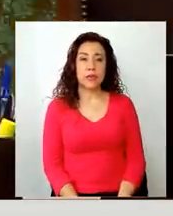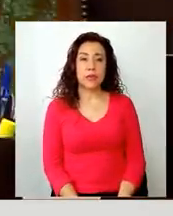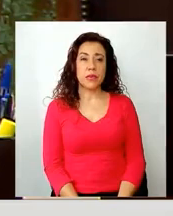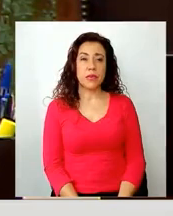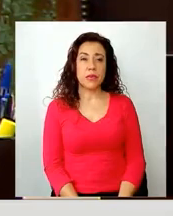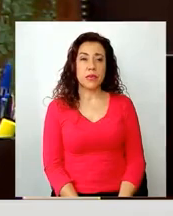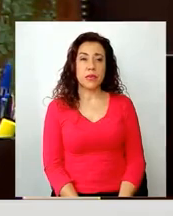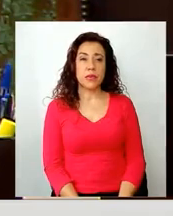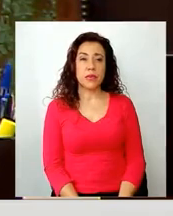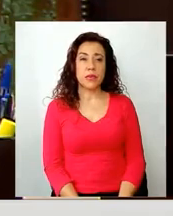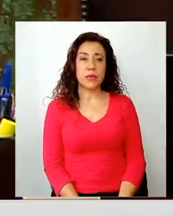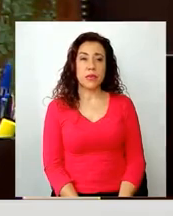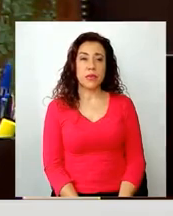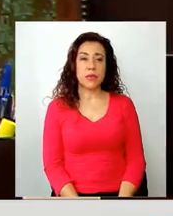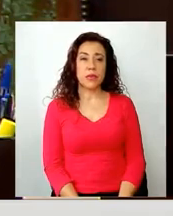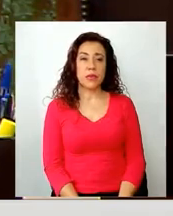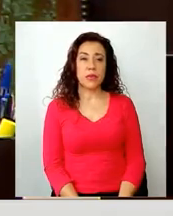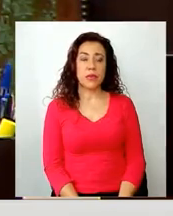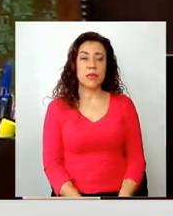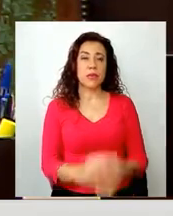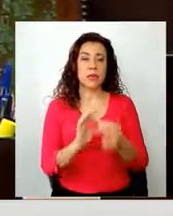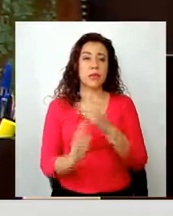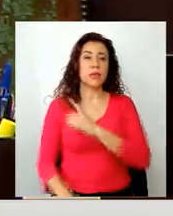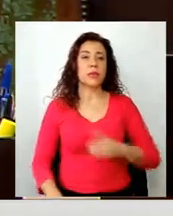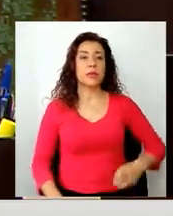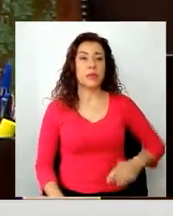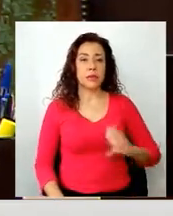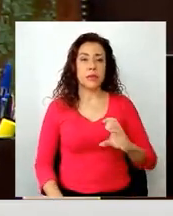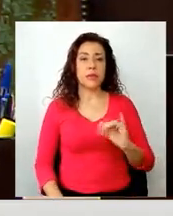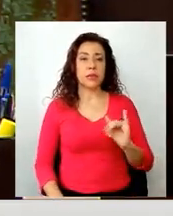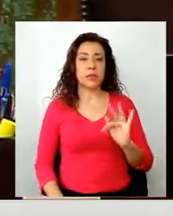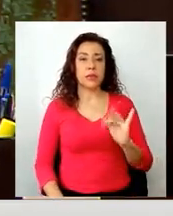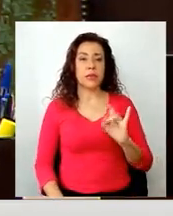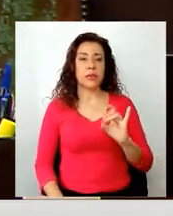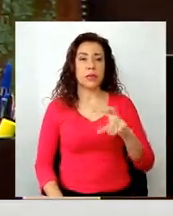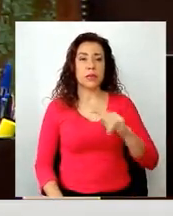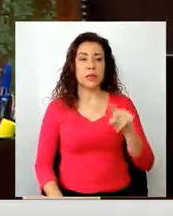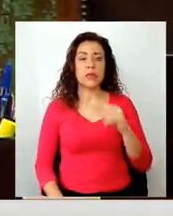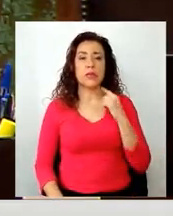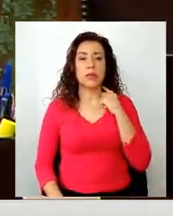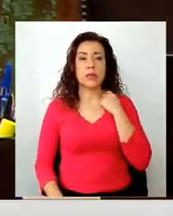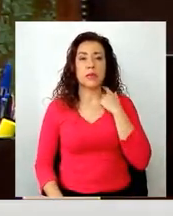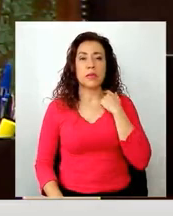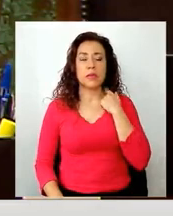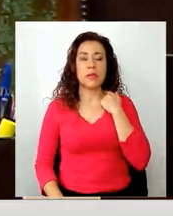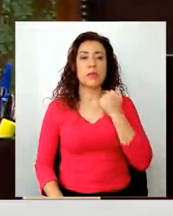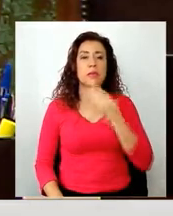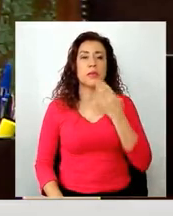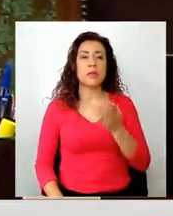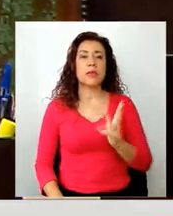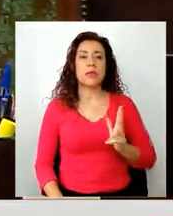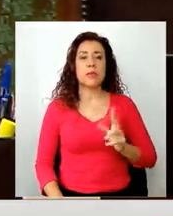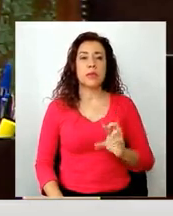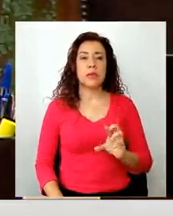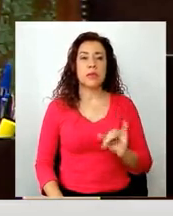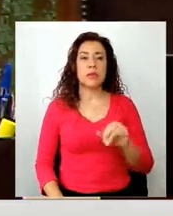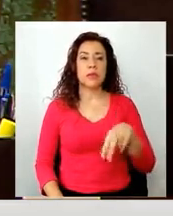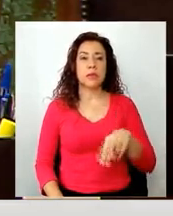Muchas gracias diputados Cifuentes a continuación tiene la palabra el diputado Don Víctor pino